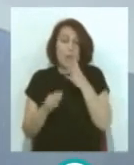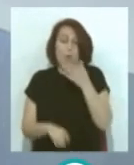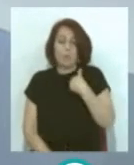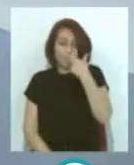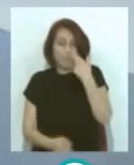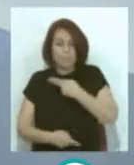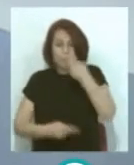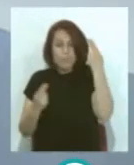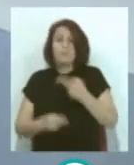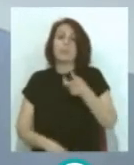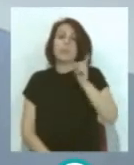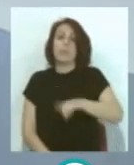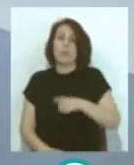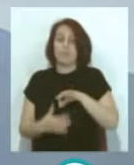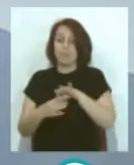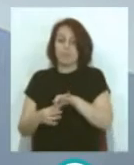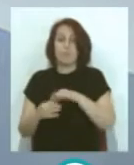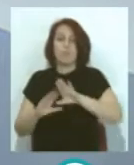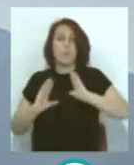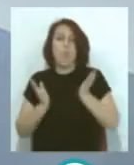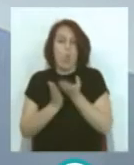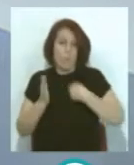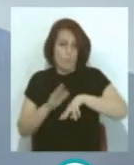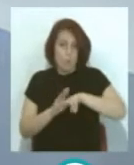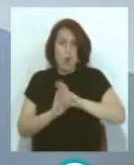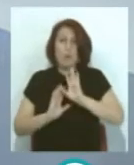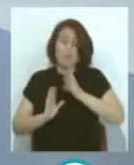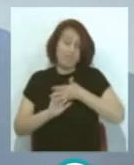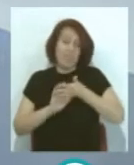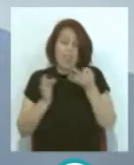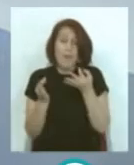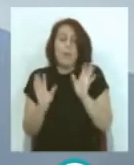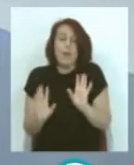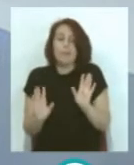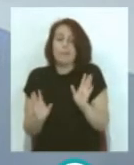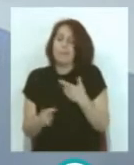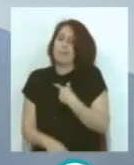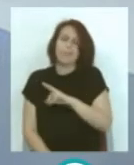y están también ligadas al mundo futbolístico, pero que tendrían que tener